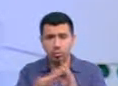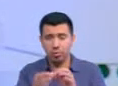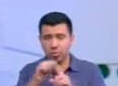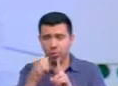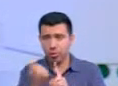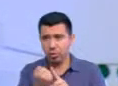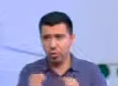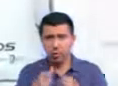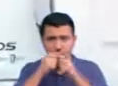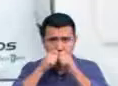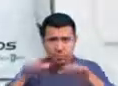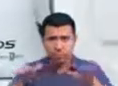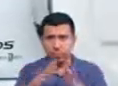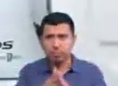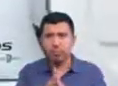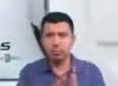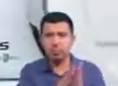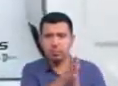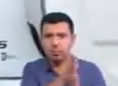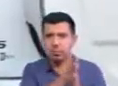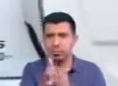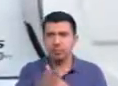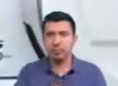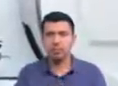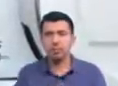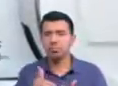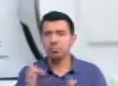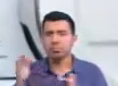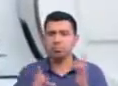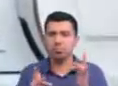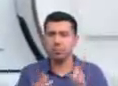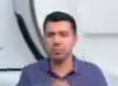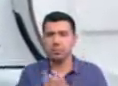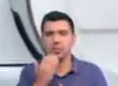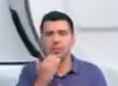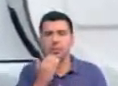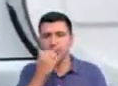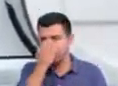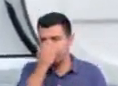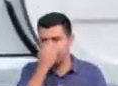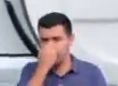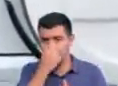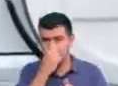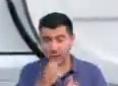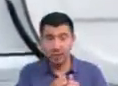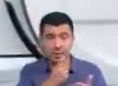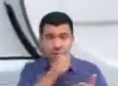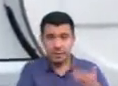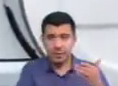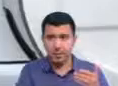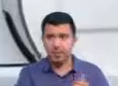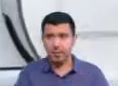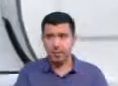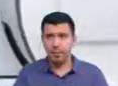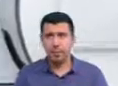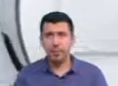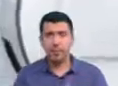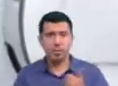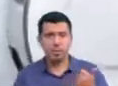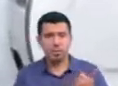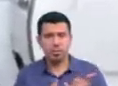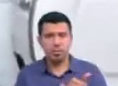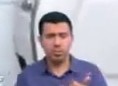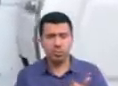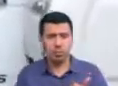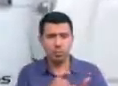para desinformar a la gente, como por ejemplo, realizar órdenes de comparendo por guantes, realizar